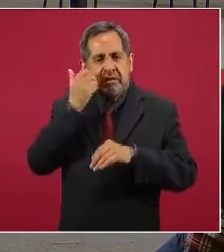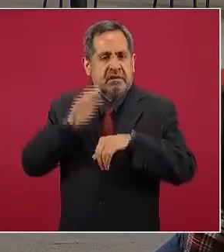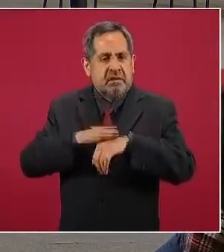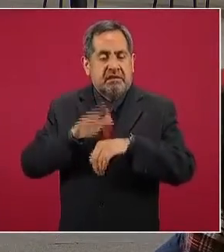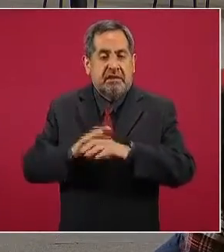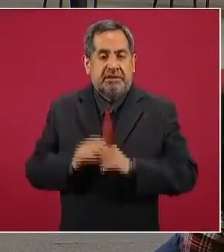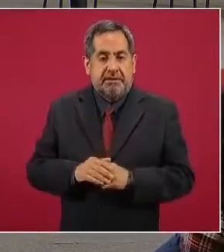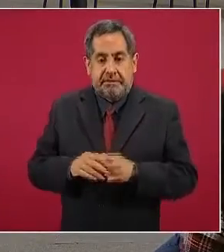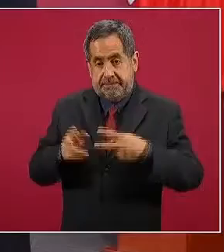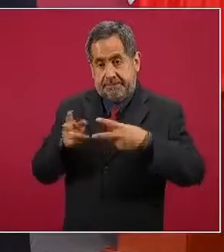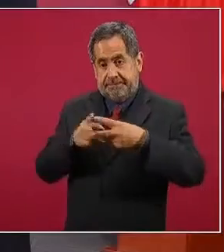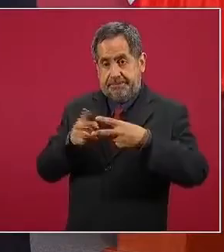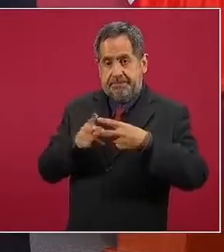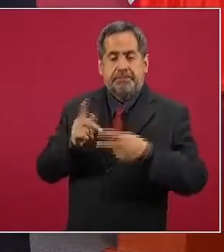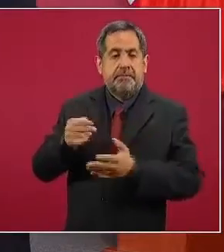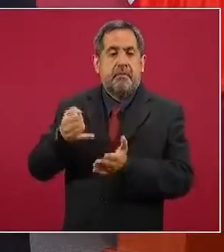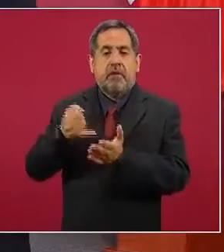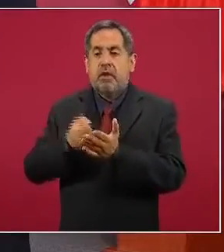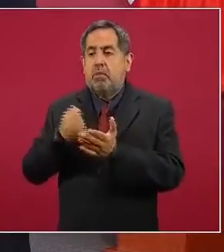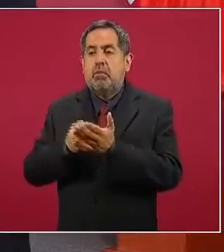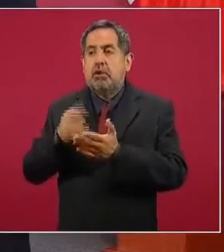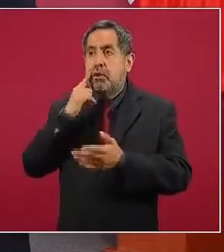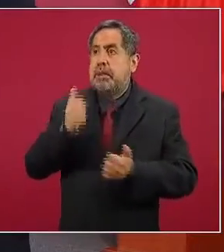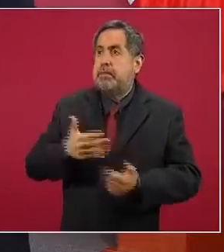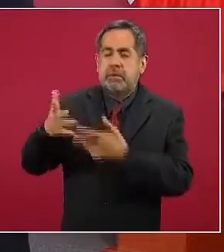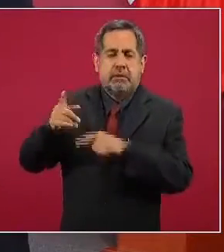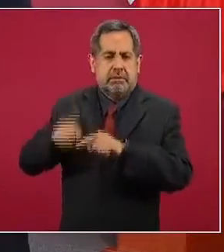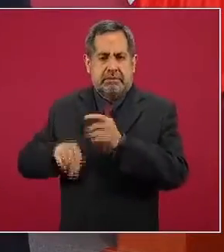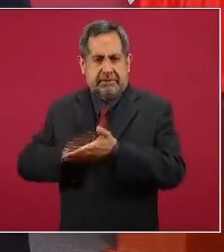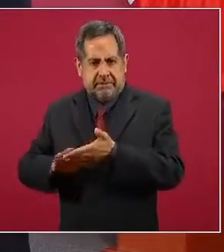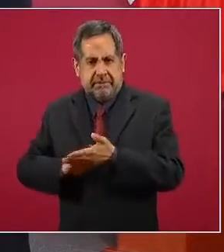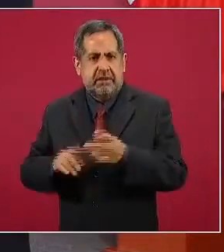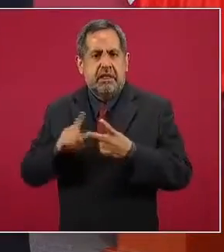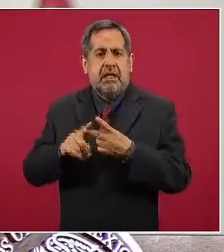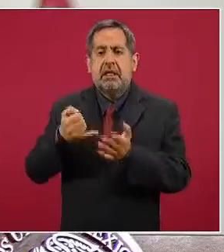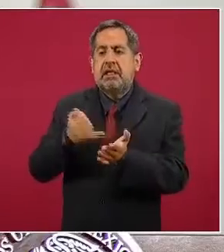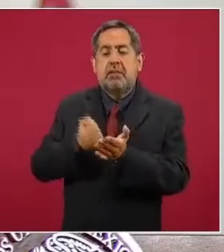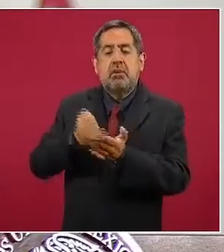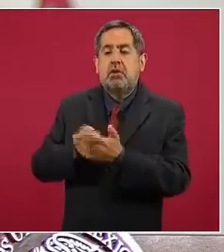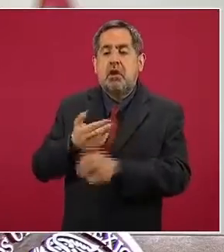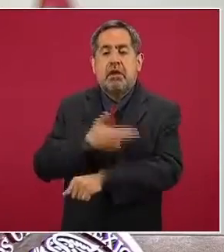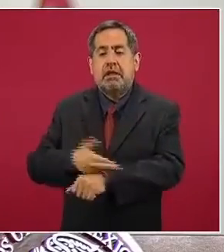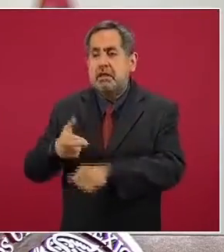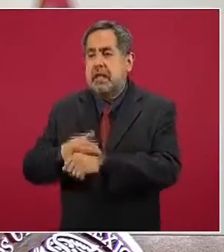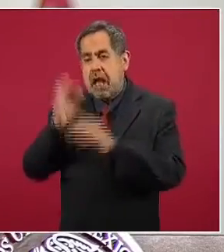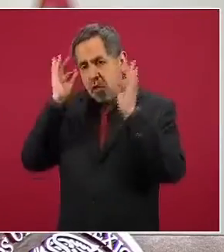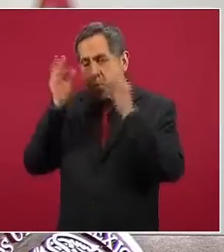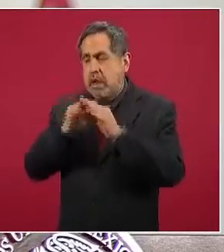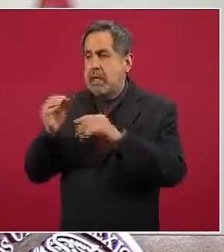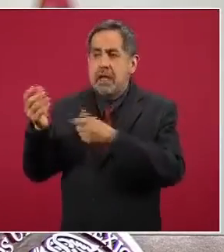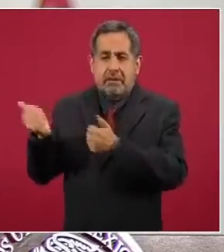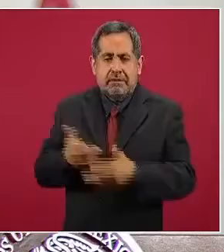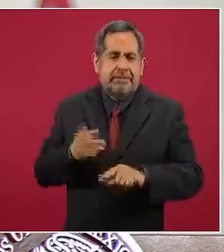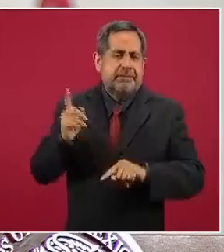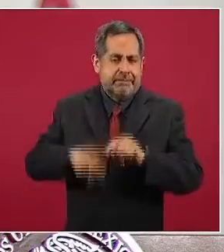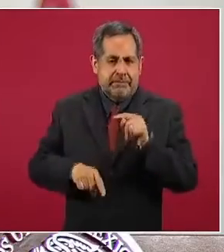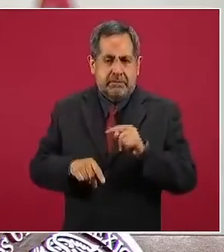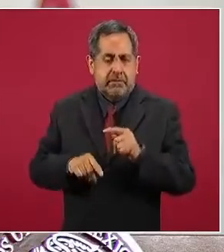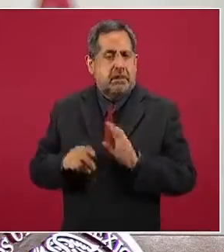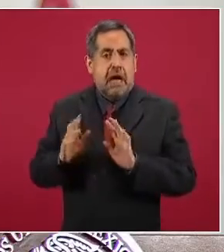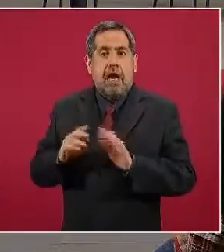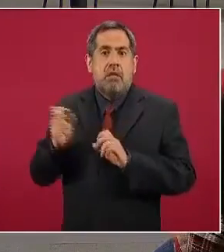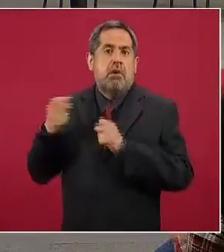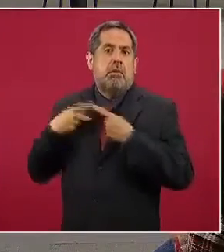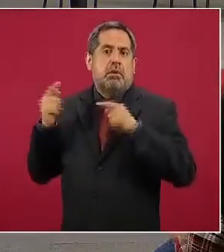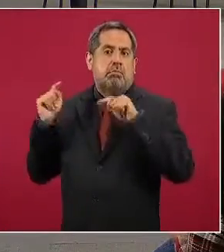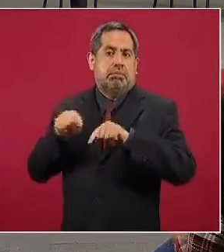primeros componentes, la exención del impuesto general de las importaciones y la exención del derecho del trámite aduanero, es lo que permite restablecer